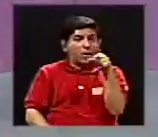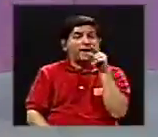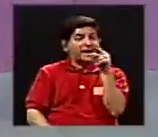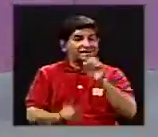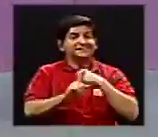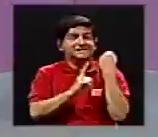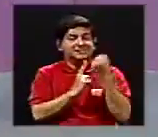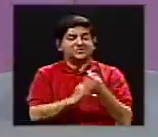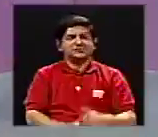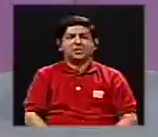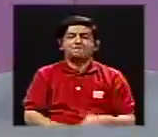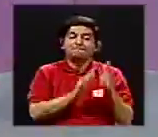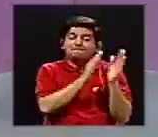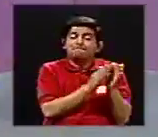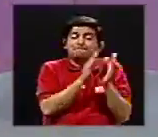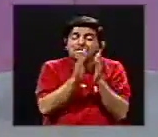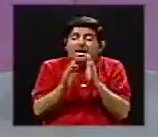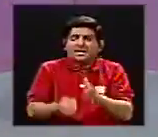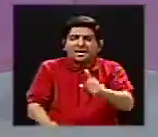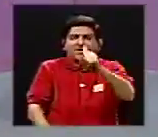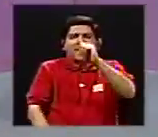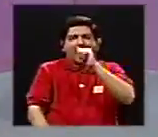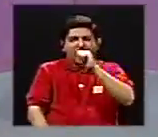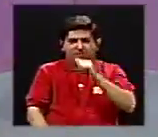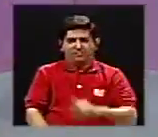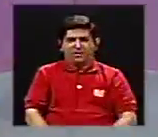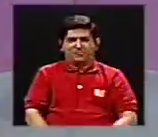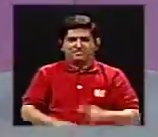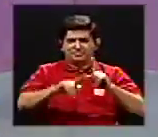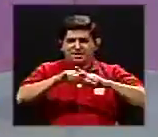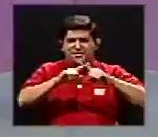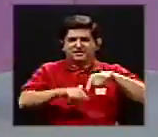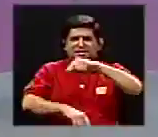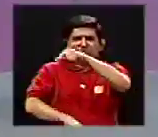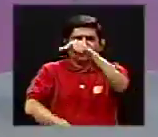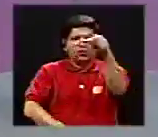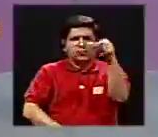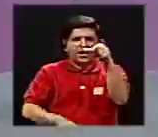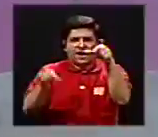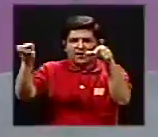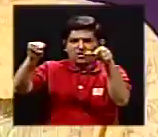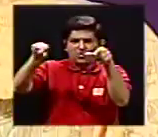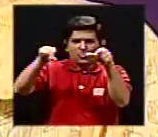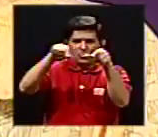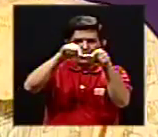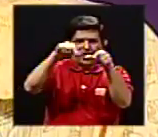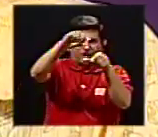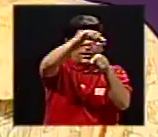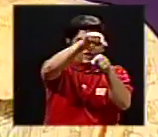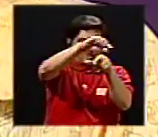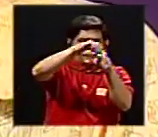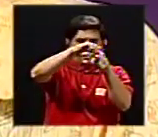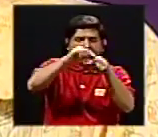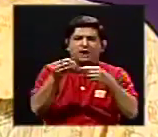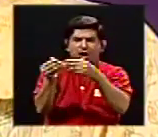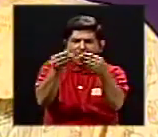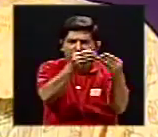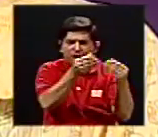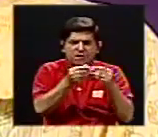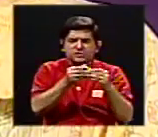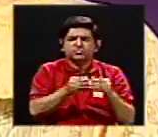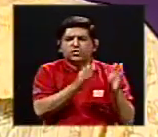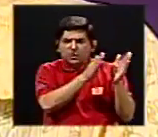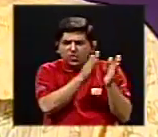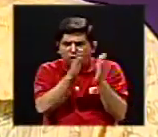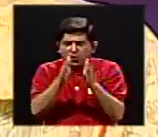esto: la planificación del agua se haría en función de la cuenca, y el ordenamiento del suelo tiene que